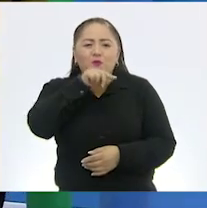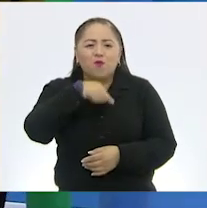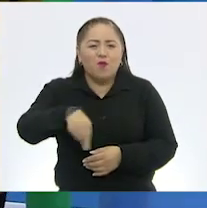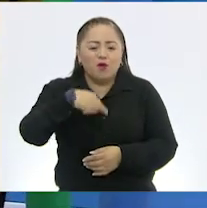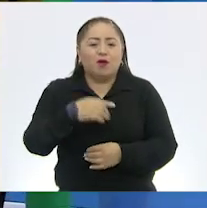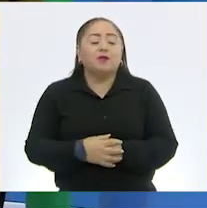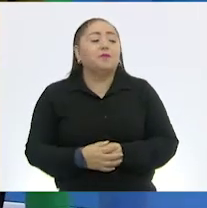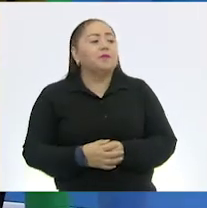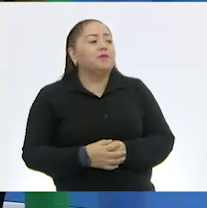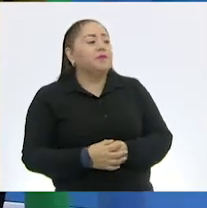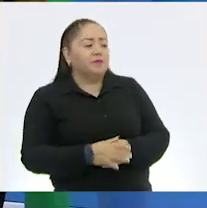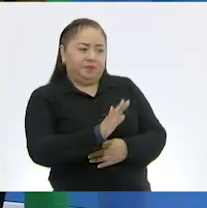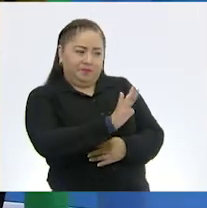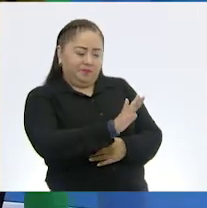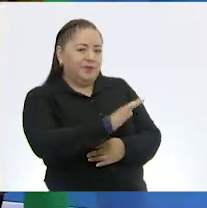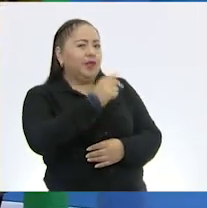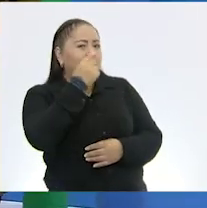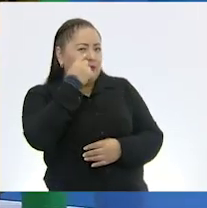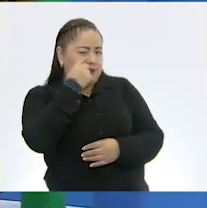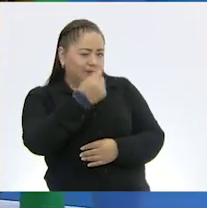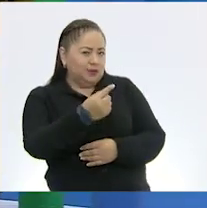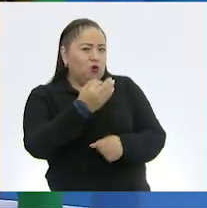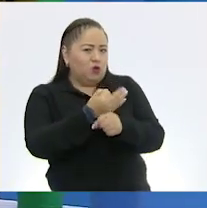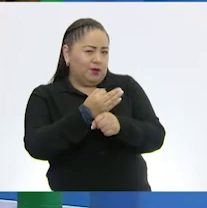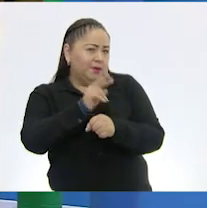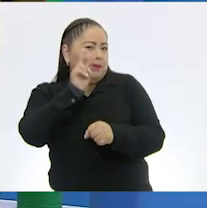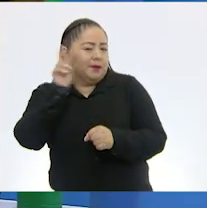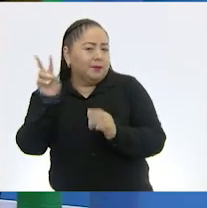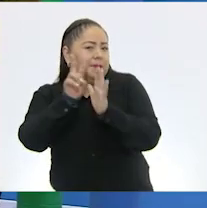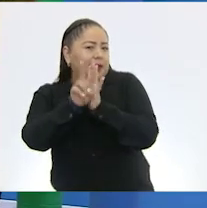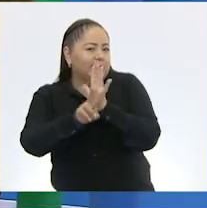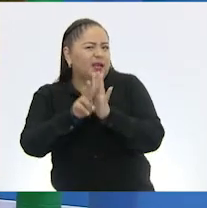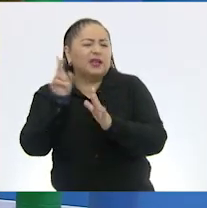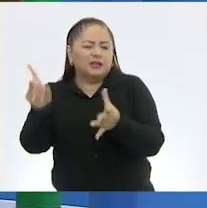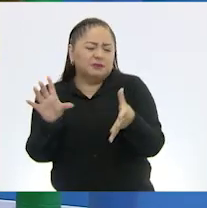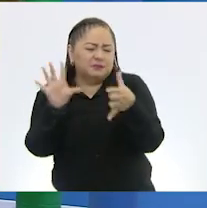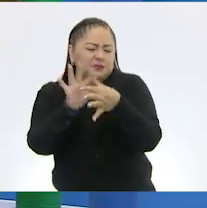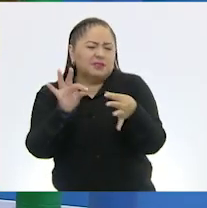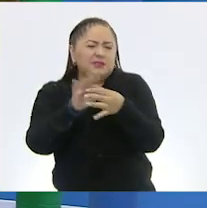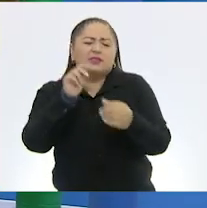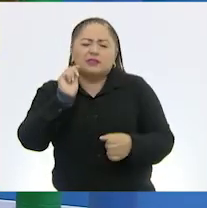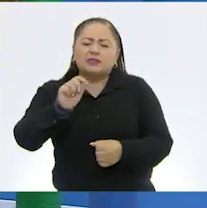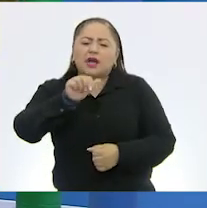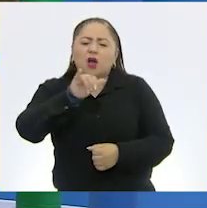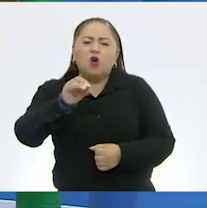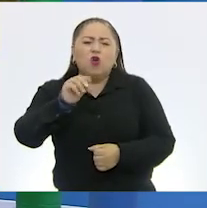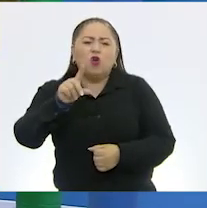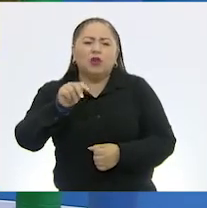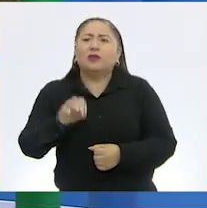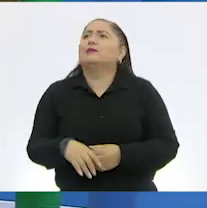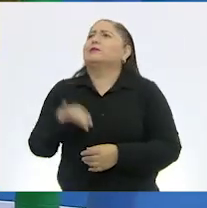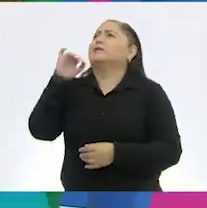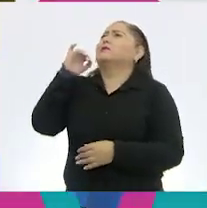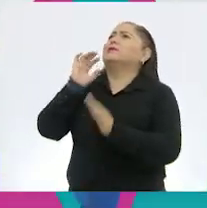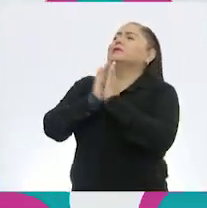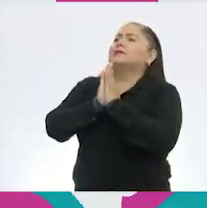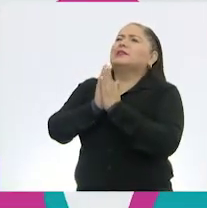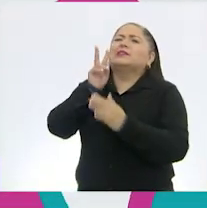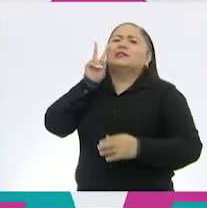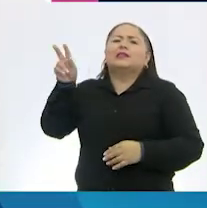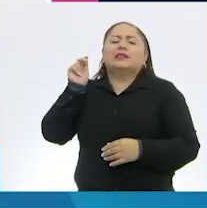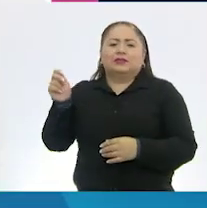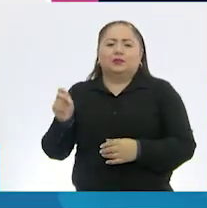¿Qué te parece, Raulito? Sí, vemos entonces un video que nos explica cómo son. Sí, perfecto, maestra.